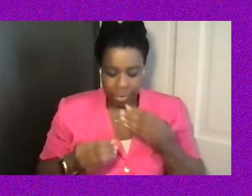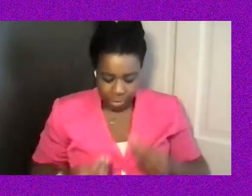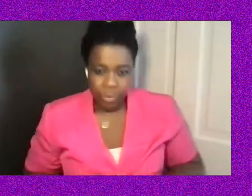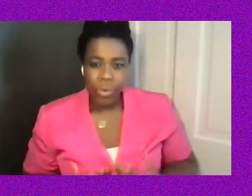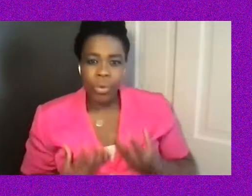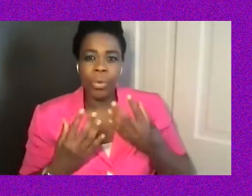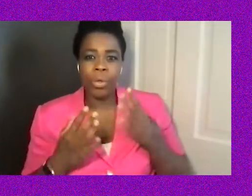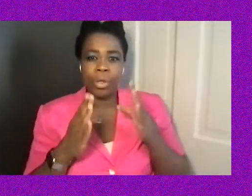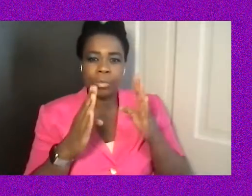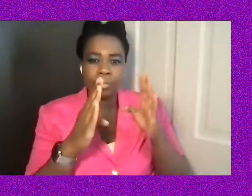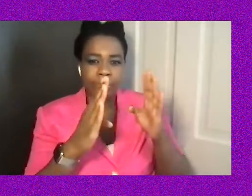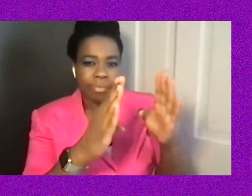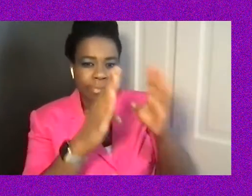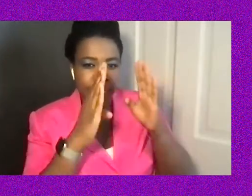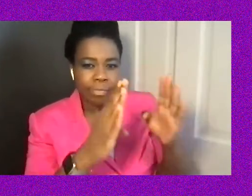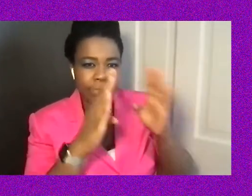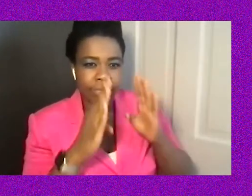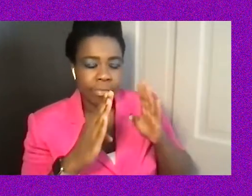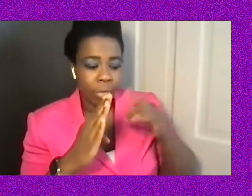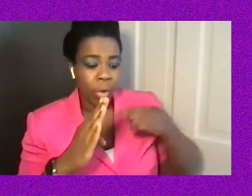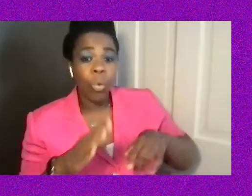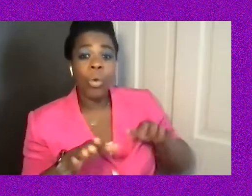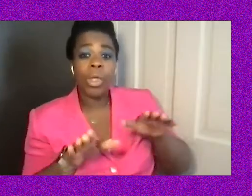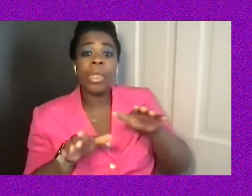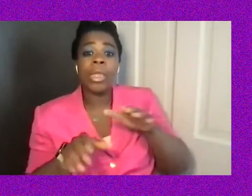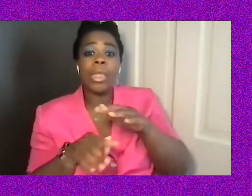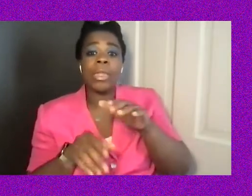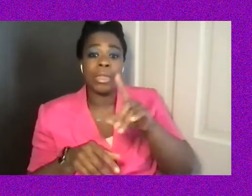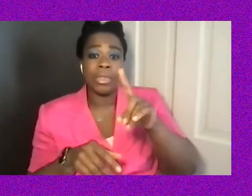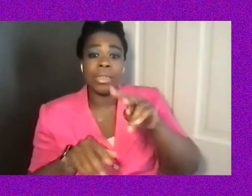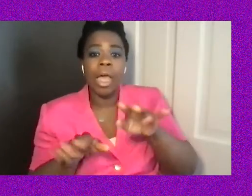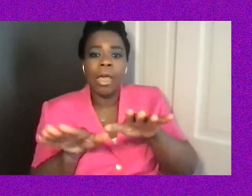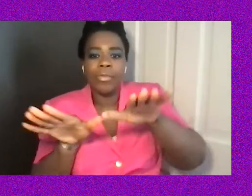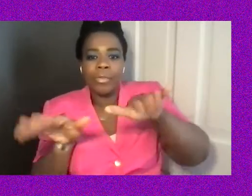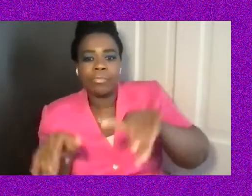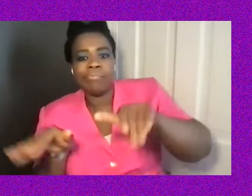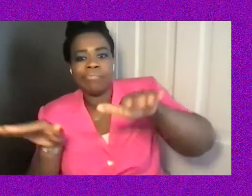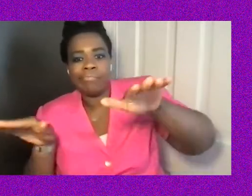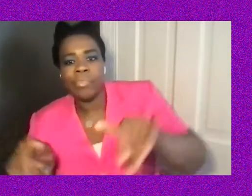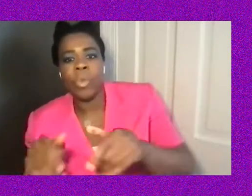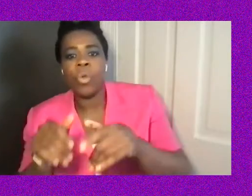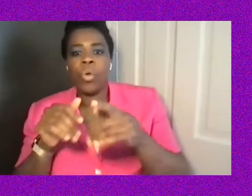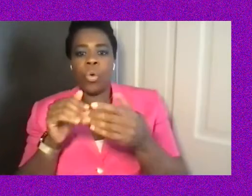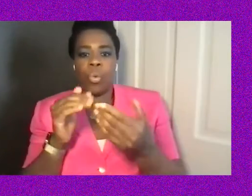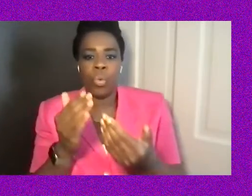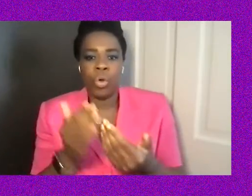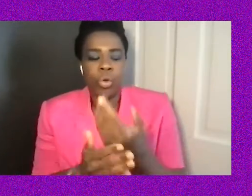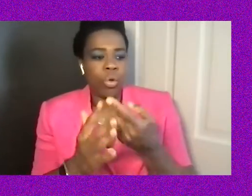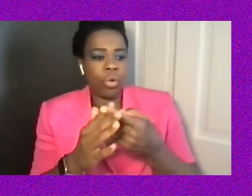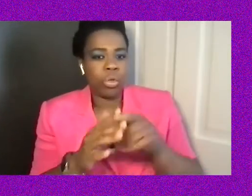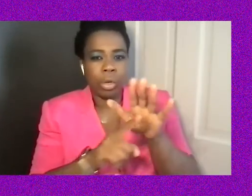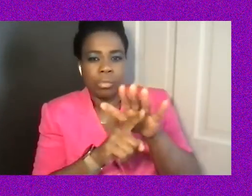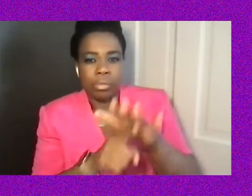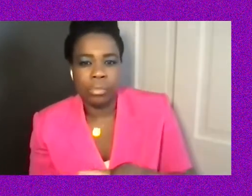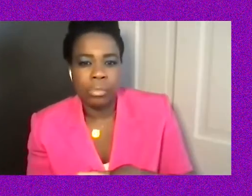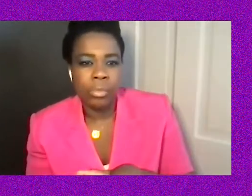sabiduría que yo ni puedo interpretar. A mis oídos tan jóvenes, sin palabras, me dice desde su alma que